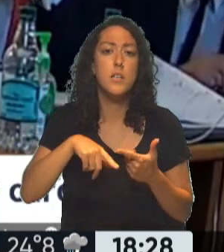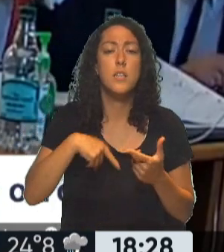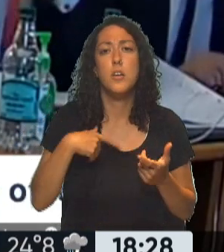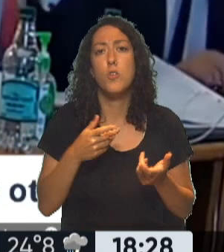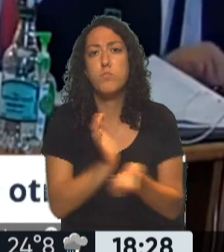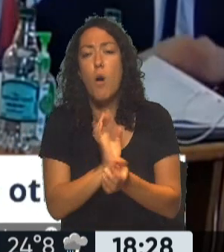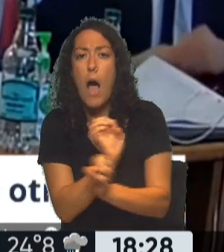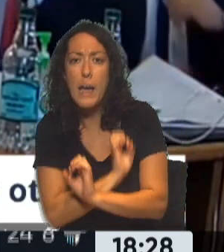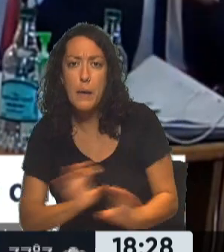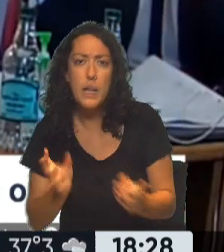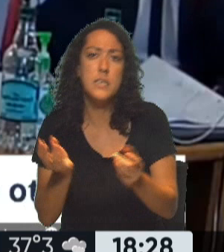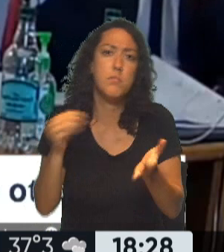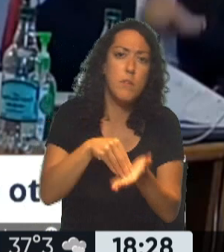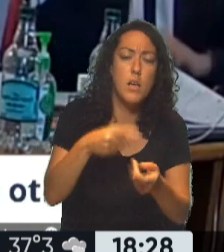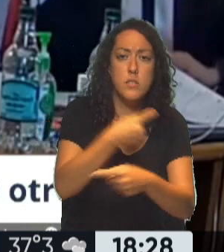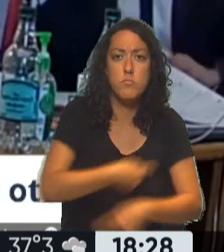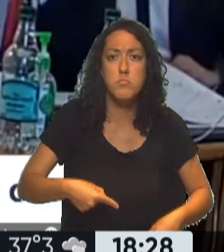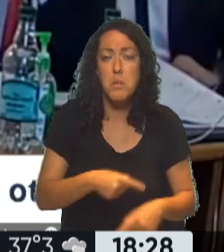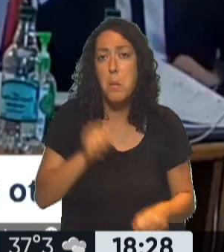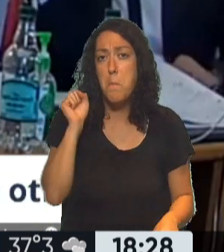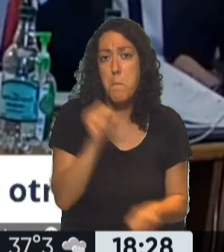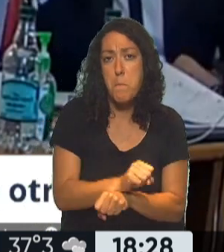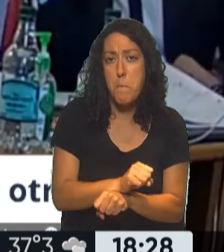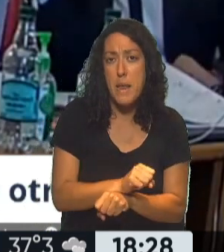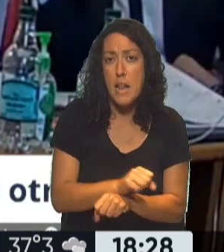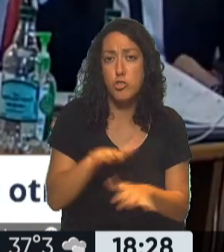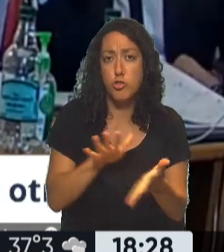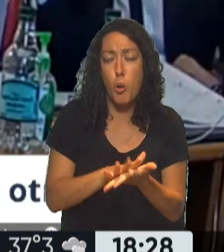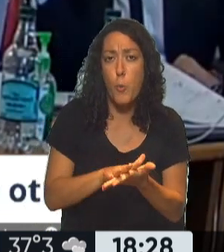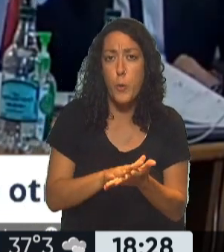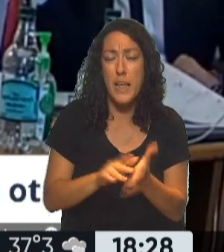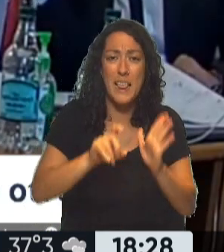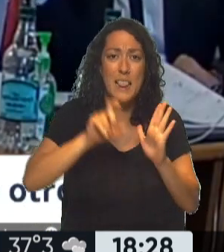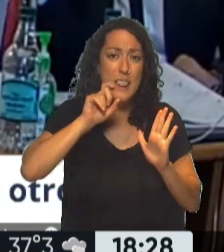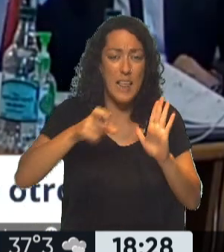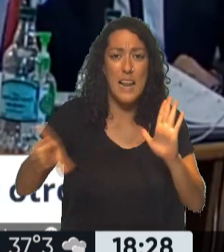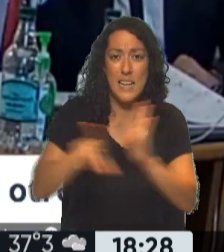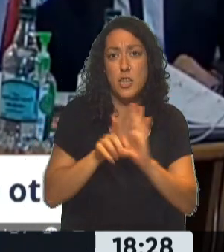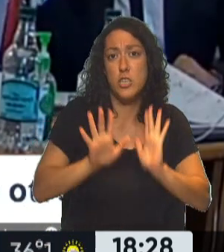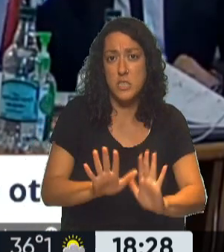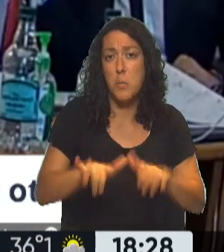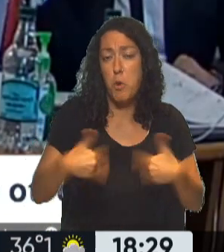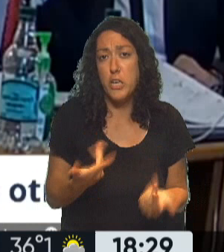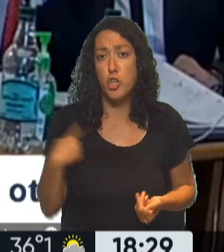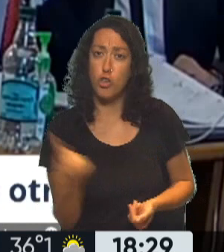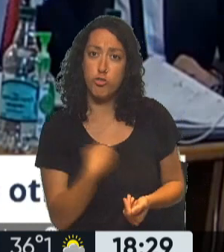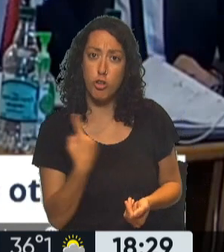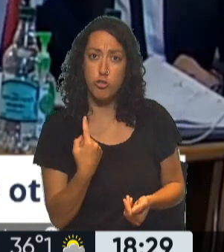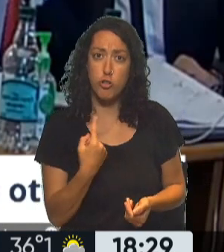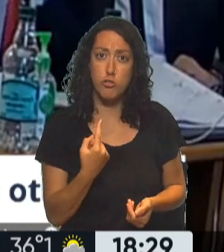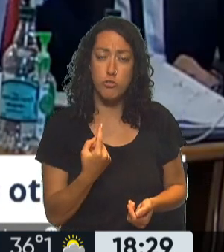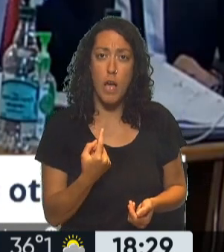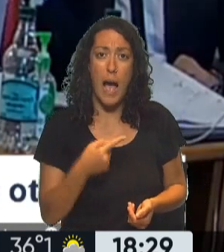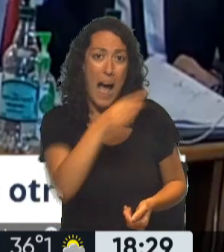ni agravantes por la escala penal prevista para este tipo de delitos, por lo cual se solicita que los mismos sean condenados a la pena de